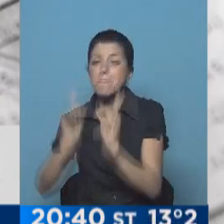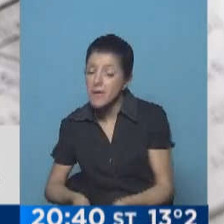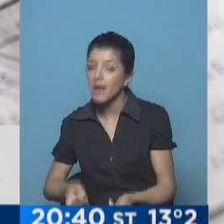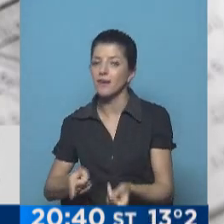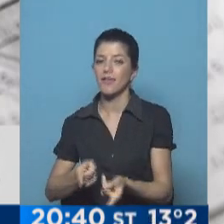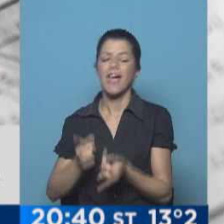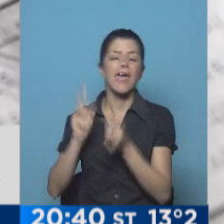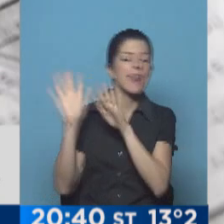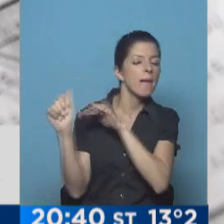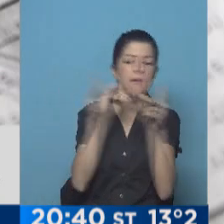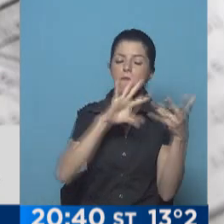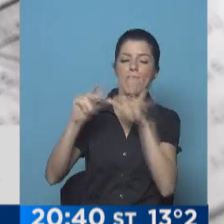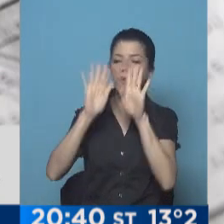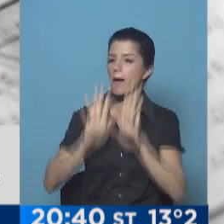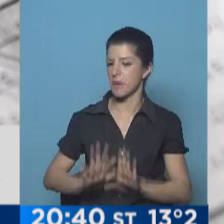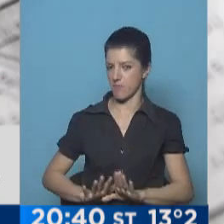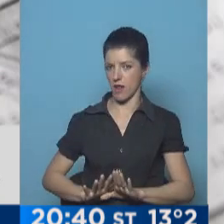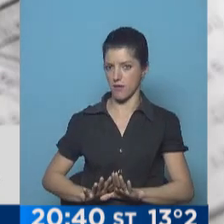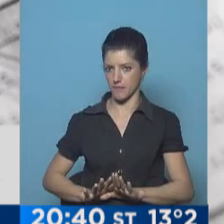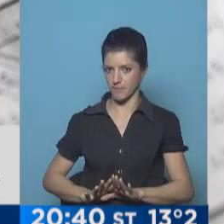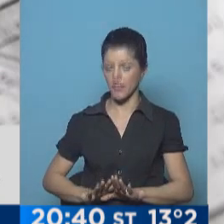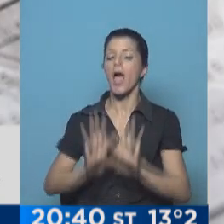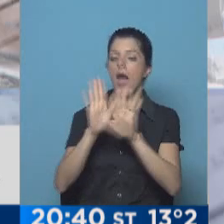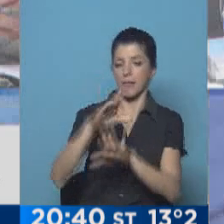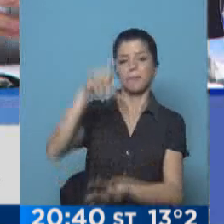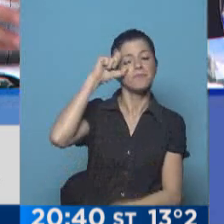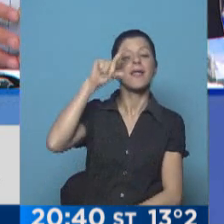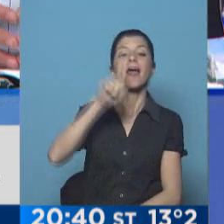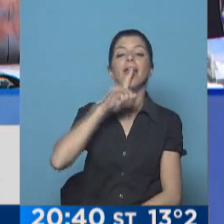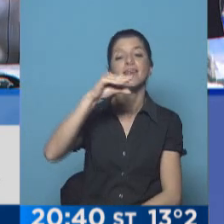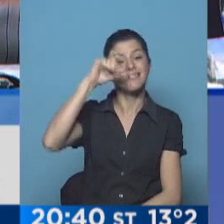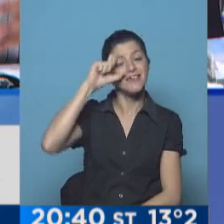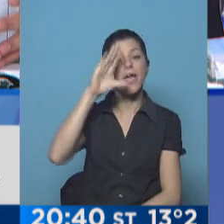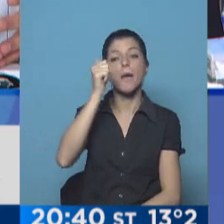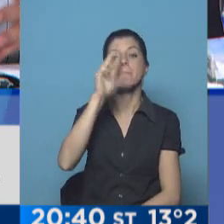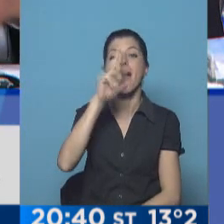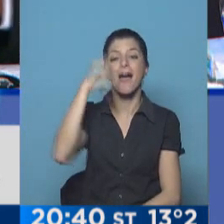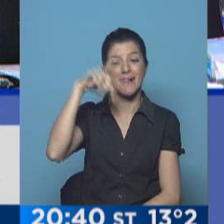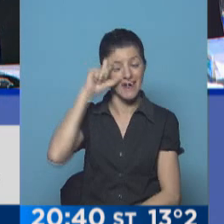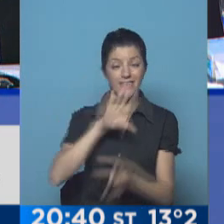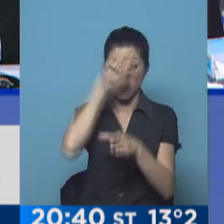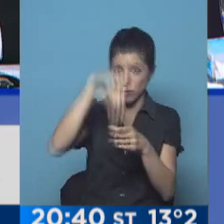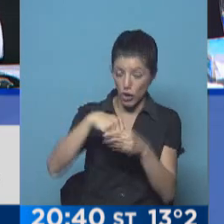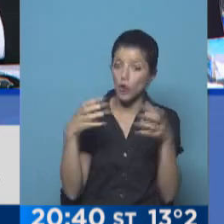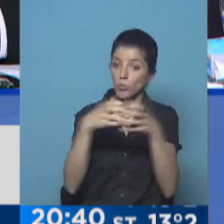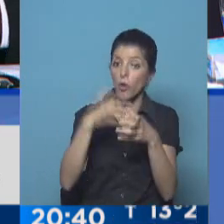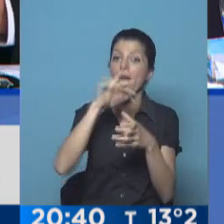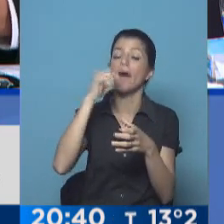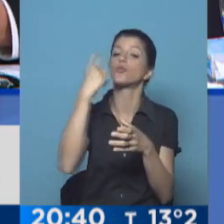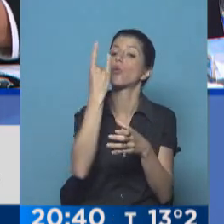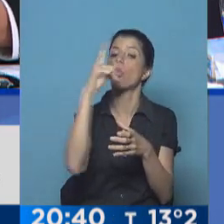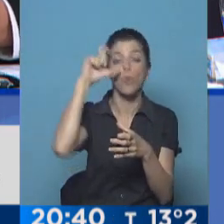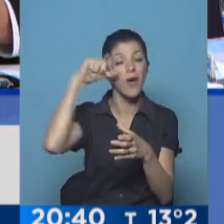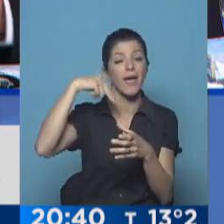organización mafiosa eh A ver echevarne pertenecía al grupo azcuenaga era amigo de Martínez Dios del ministro